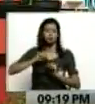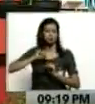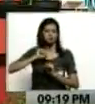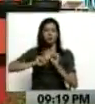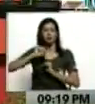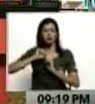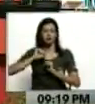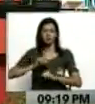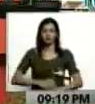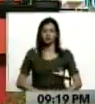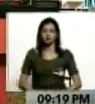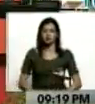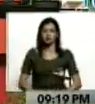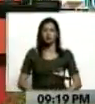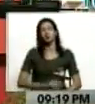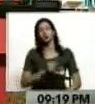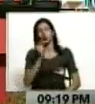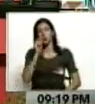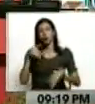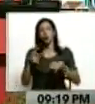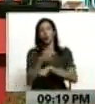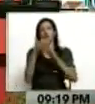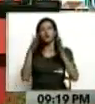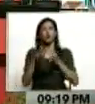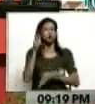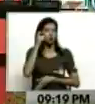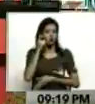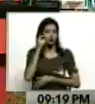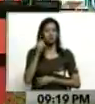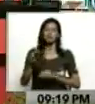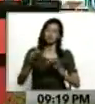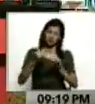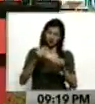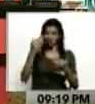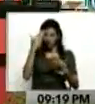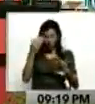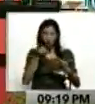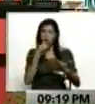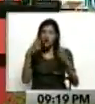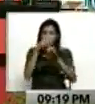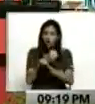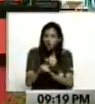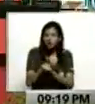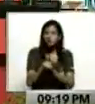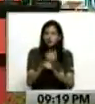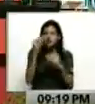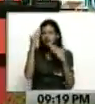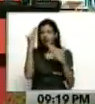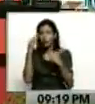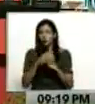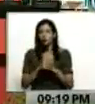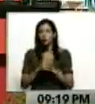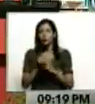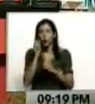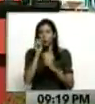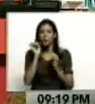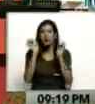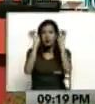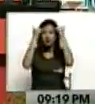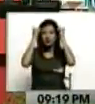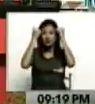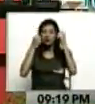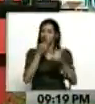en tierra defendiendo Revolución bolivariana y chavista Luis Acuña desde sucre Buenas noches vaya nuestro saludo y afecto para nuestro amigo el